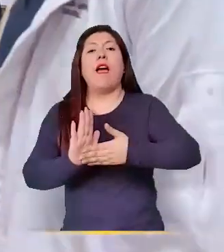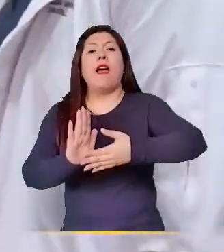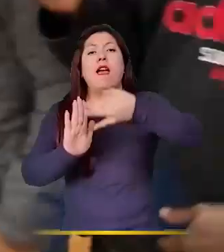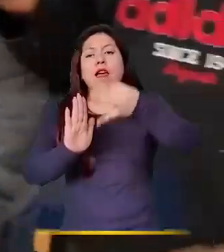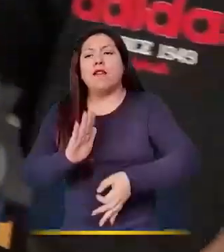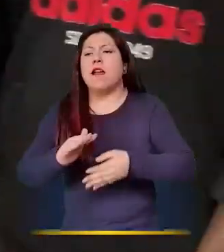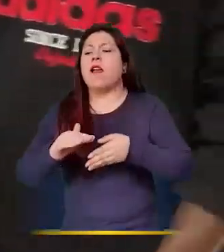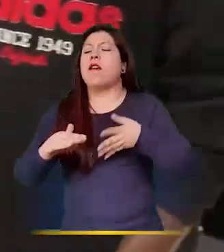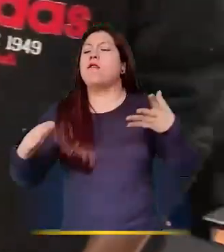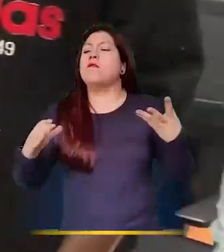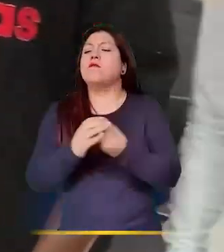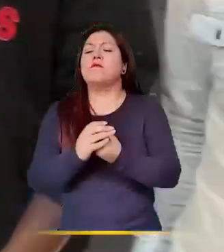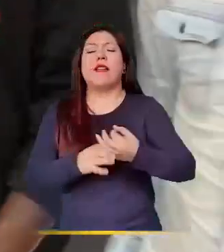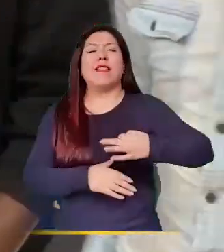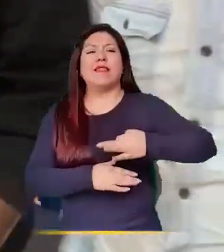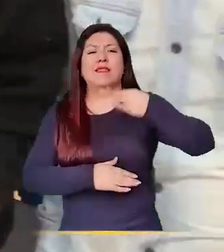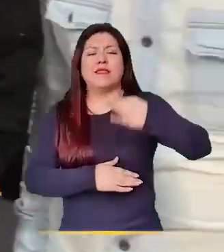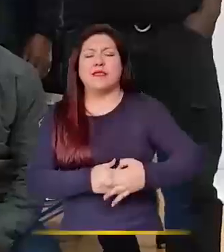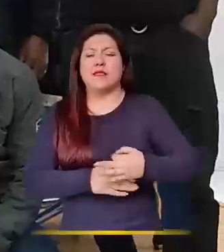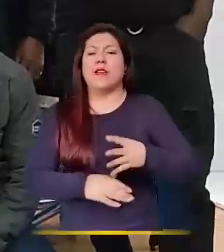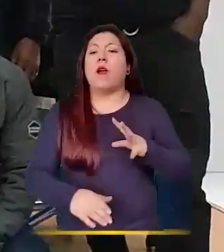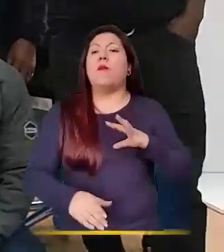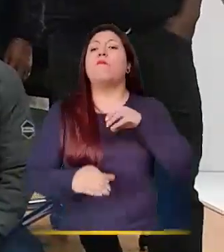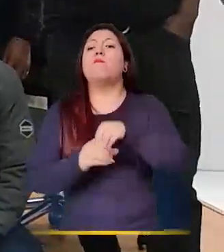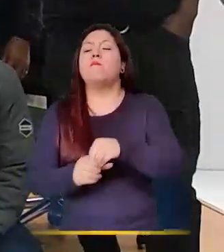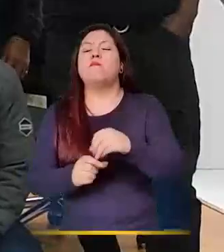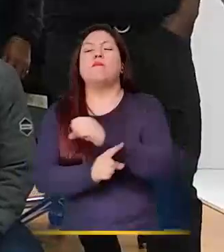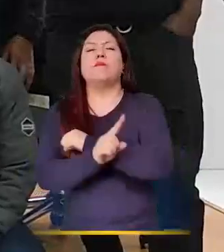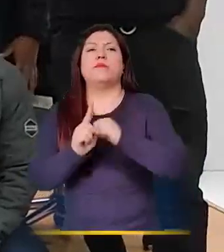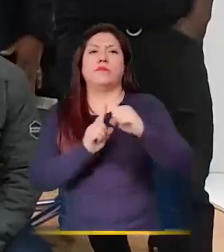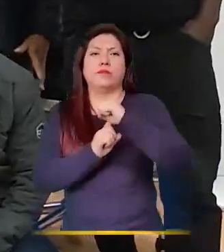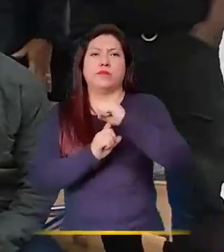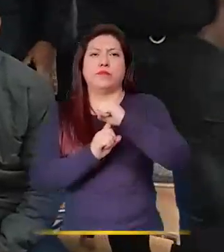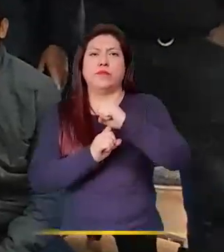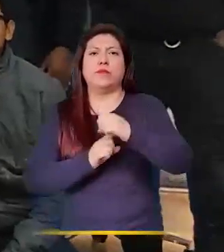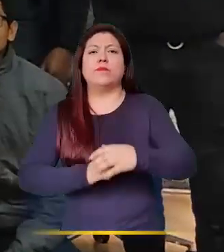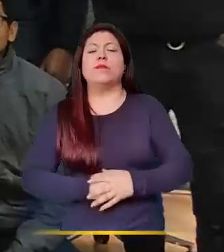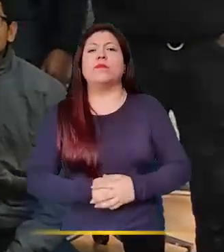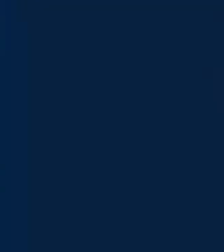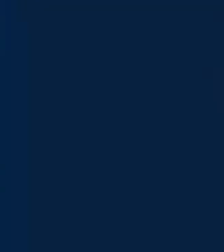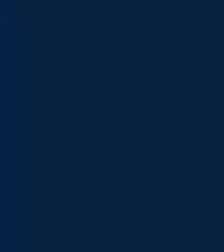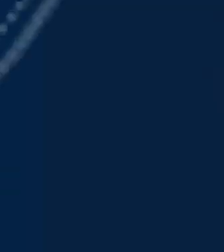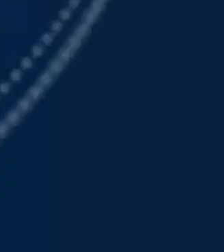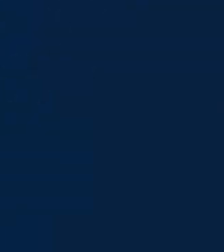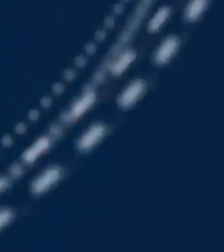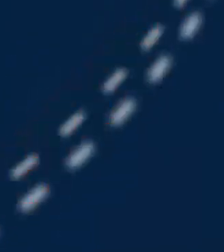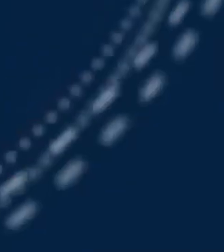ciudadanos en condiciones de vulnerabilidad, garantizando la inclusión digna como miembros de la sociedad.